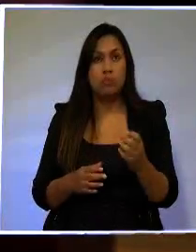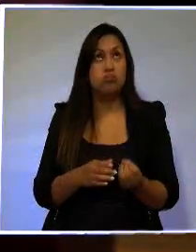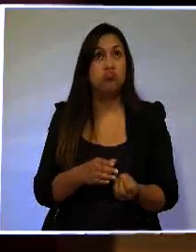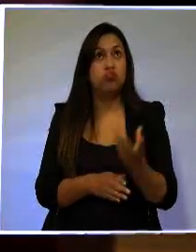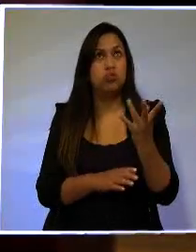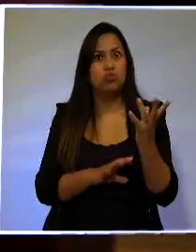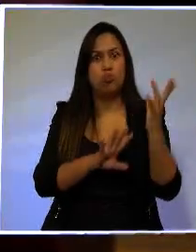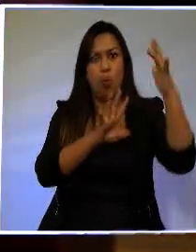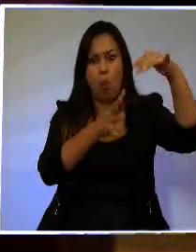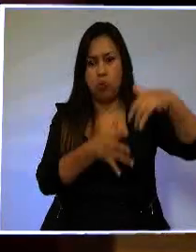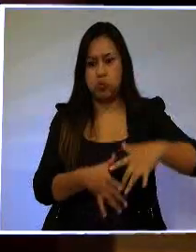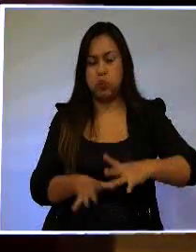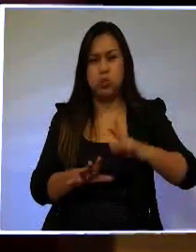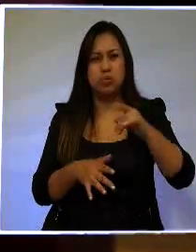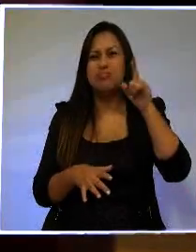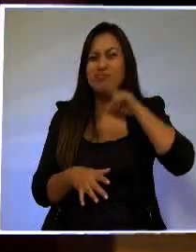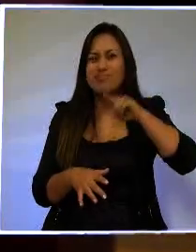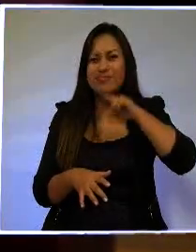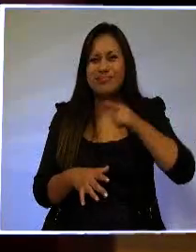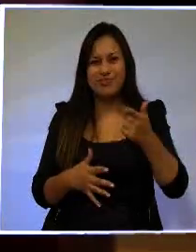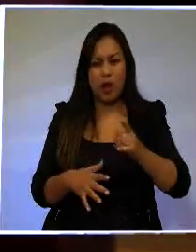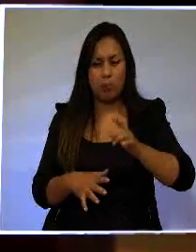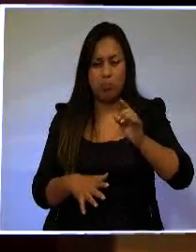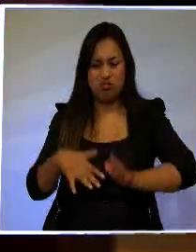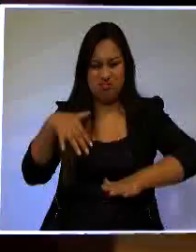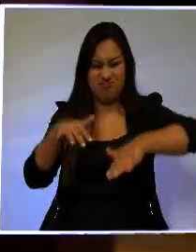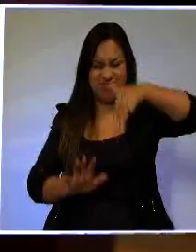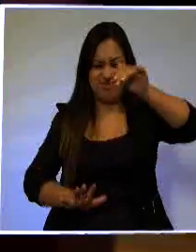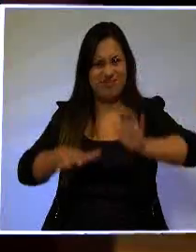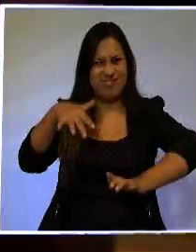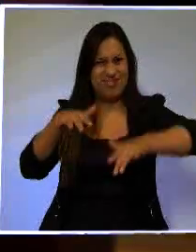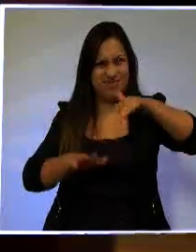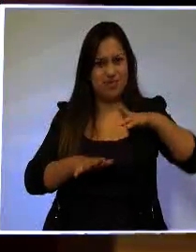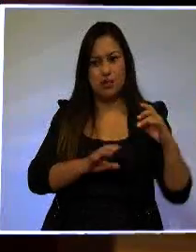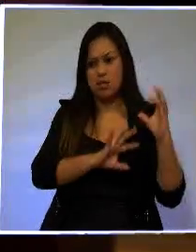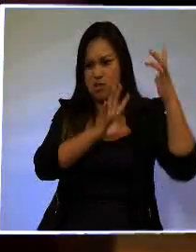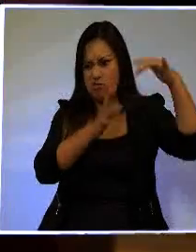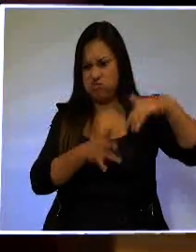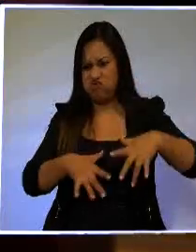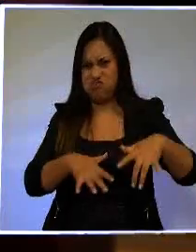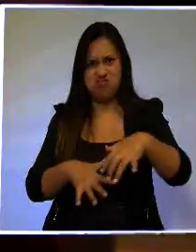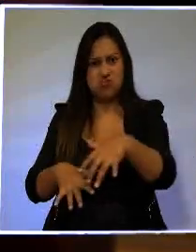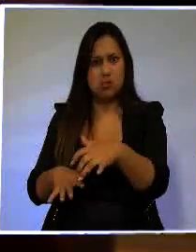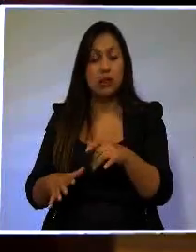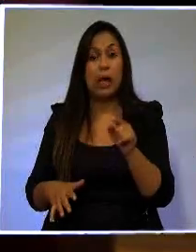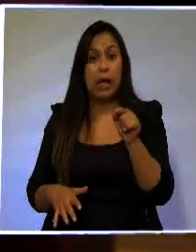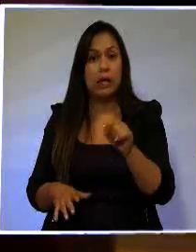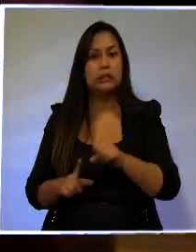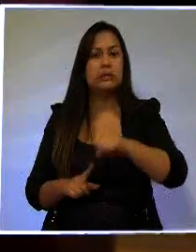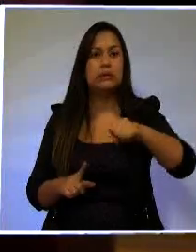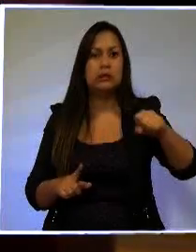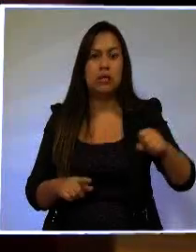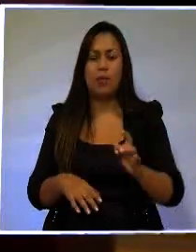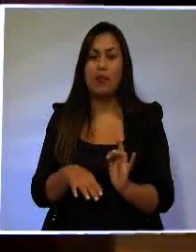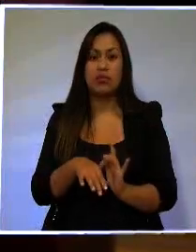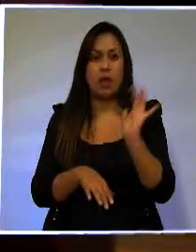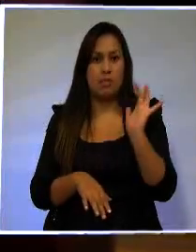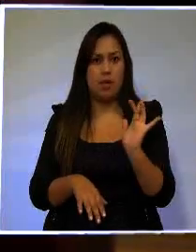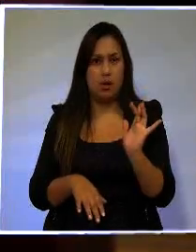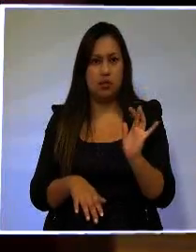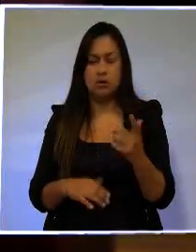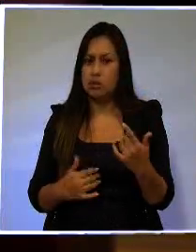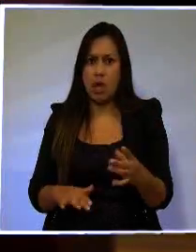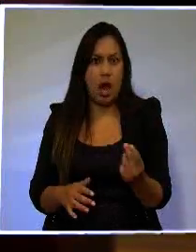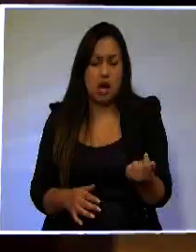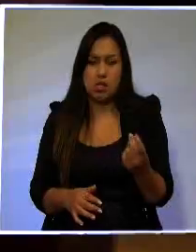Entonces estos detectores de flujos de de lodo se complementan o sea son parte de un sistema de alerta temprana no eh Cuál